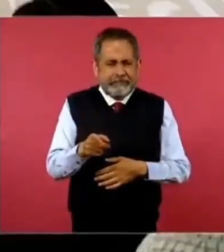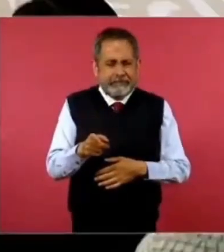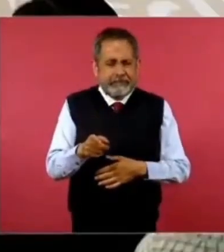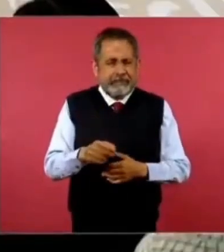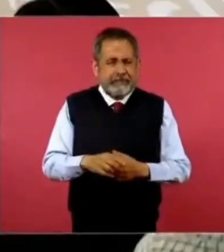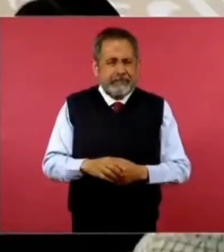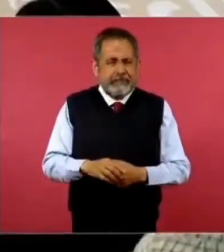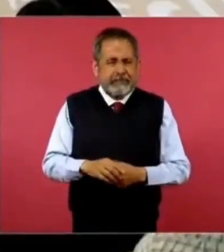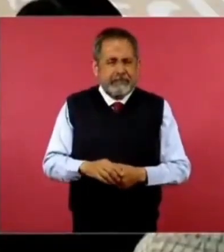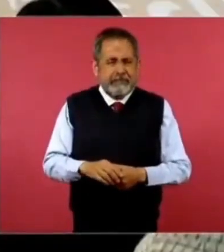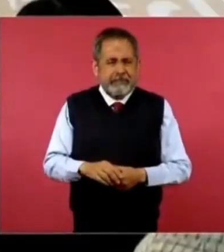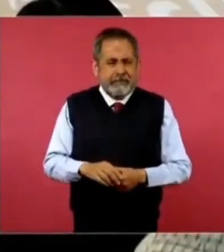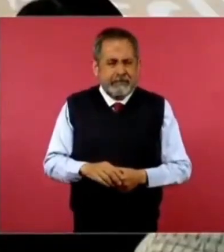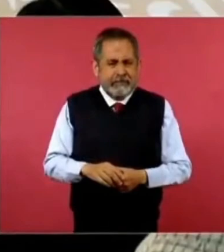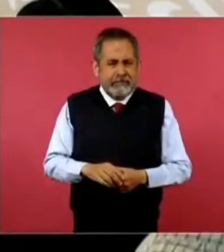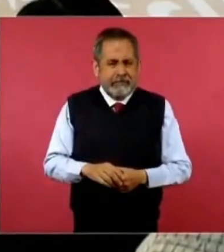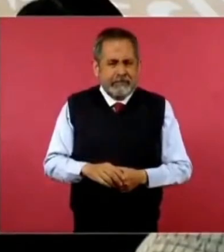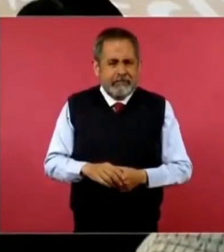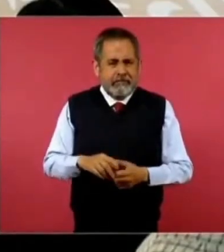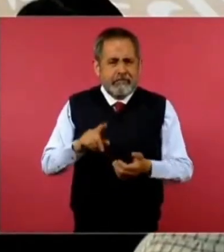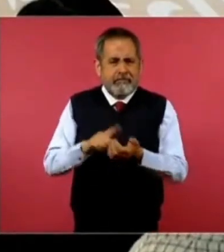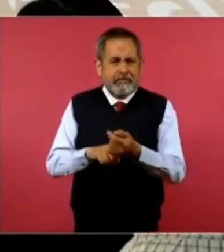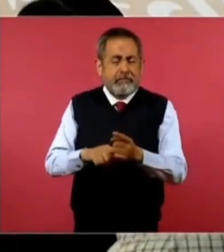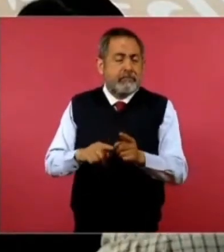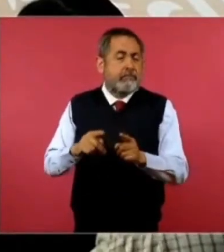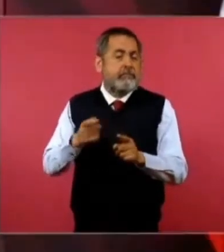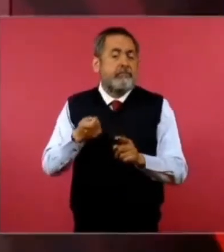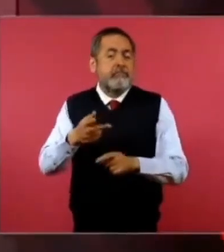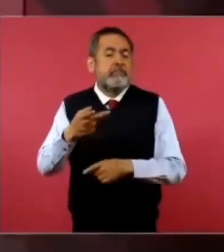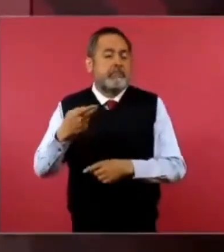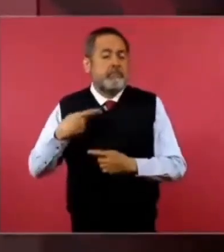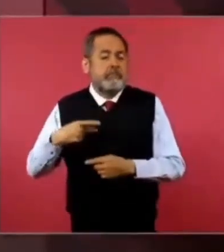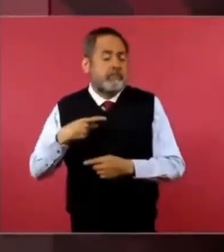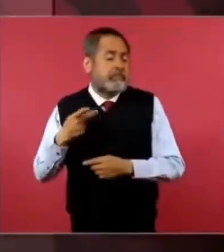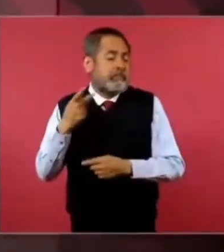De relevancia destacada. Políticamente expuesta.